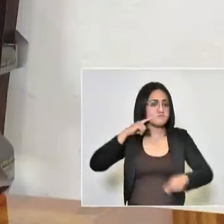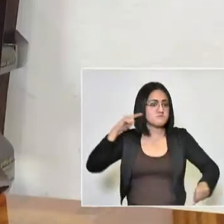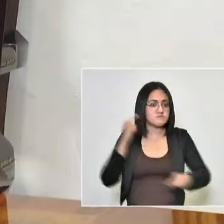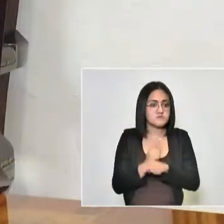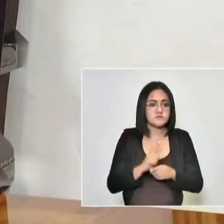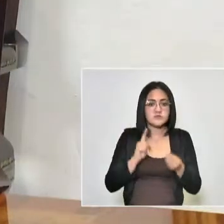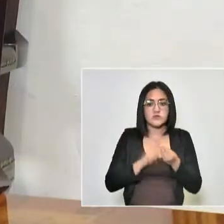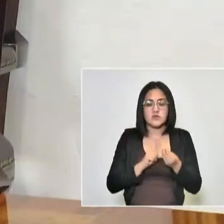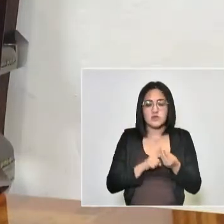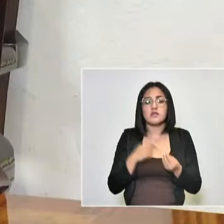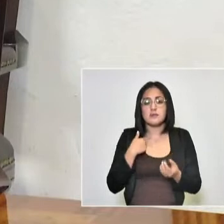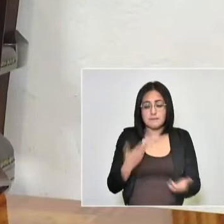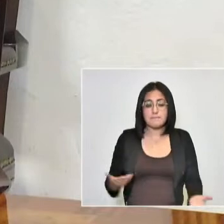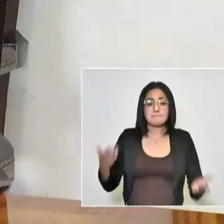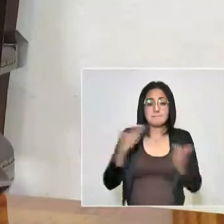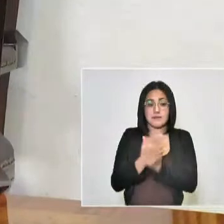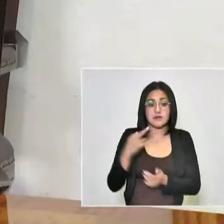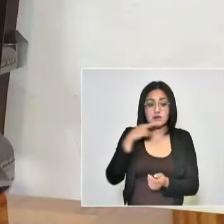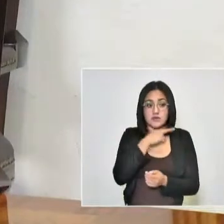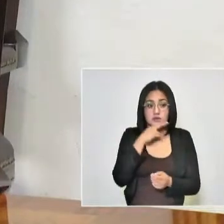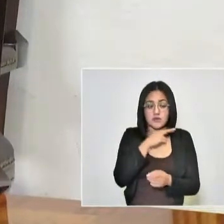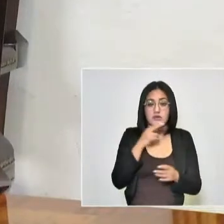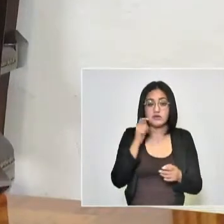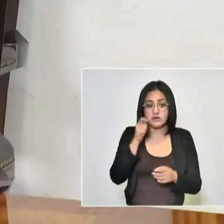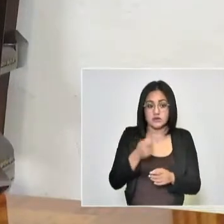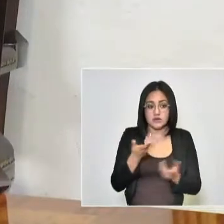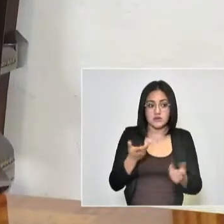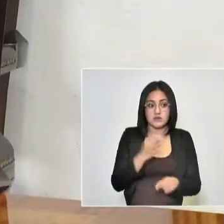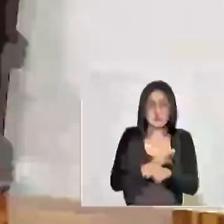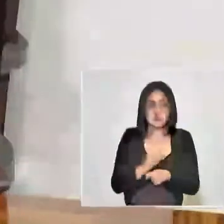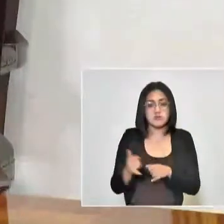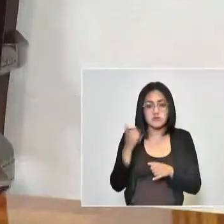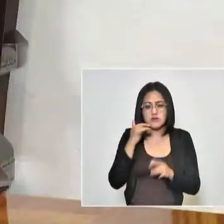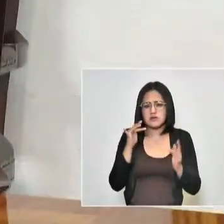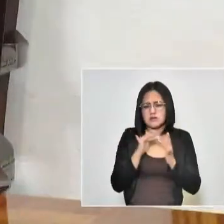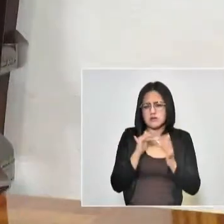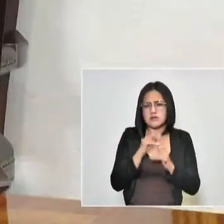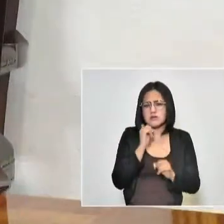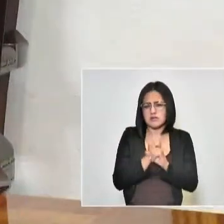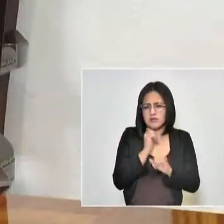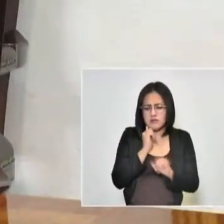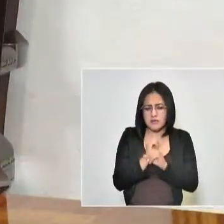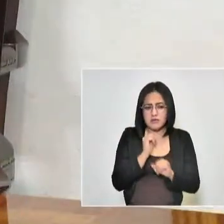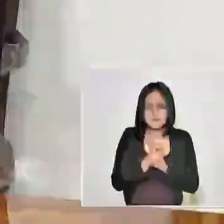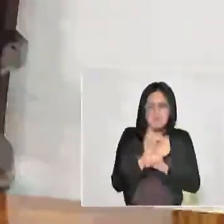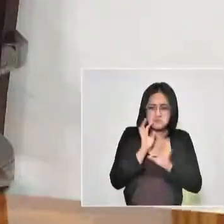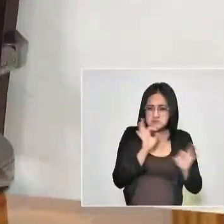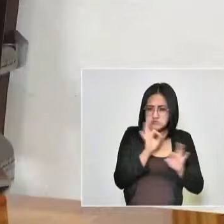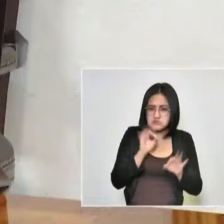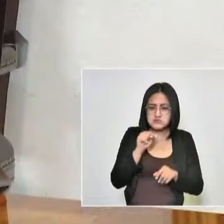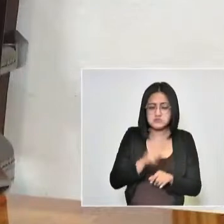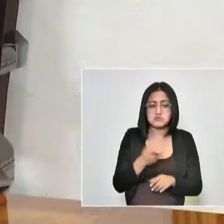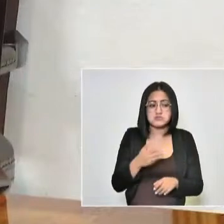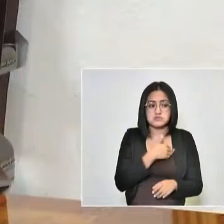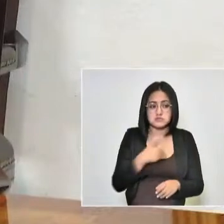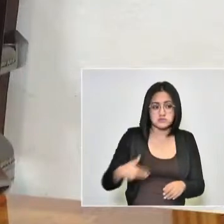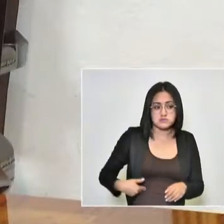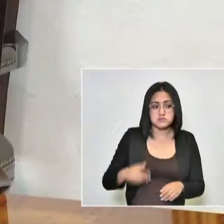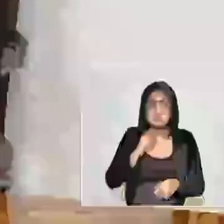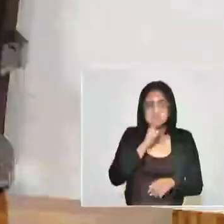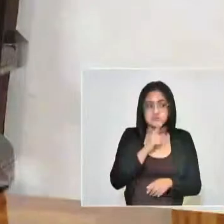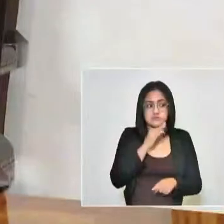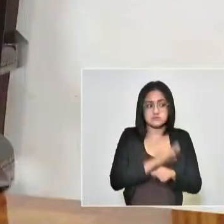las vías de comunicación más ágiles, como es celular e internet, corroboramos con los municipios